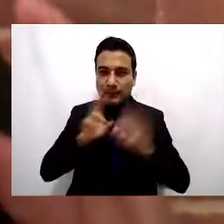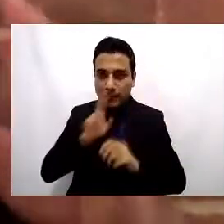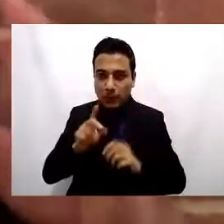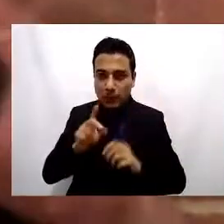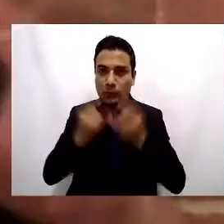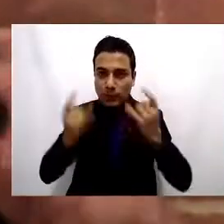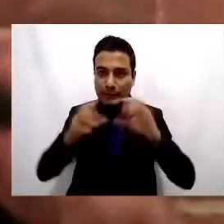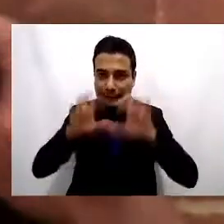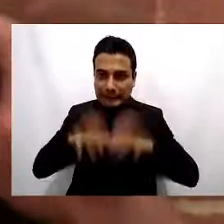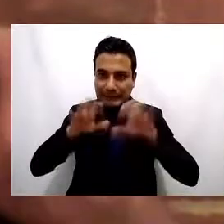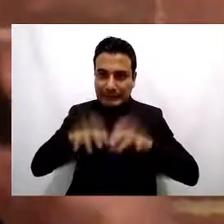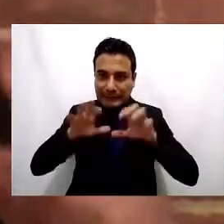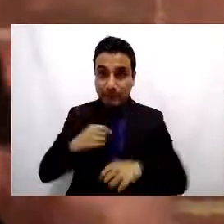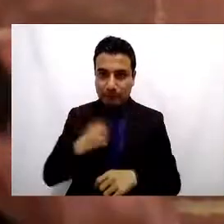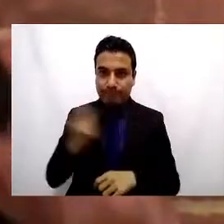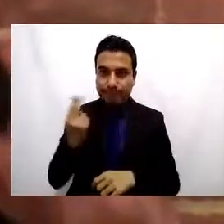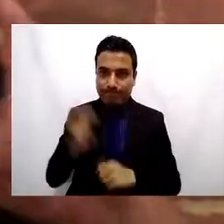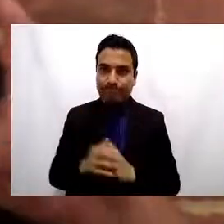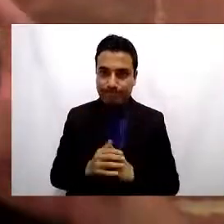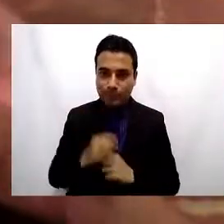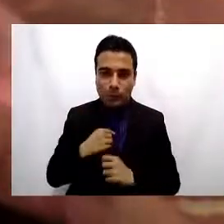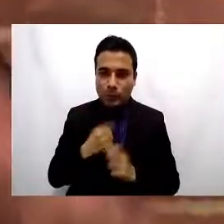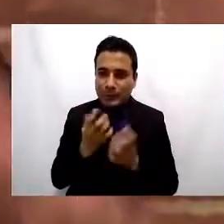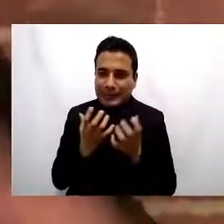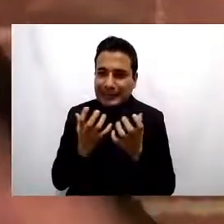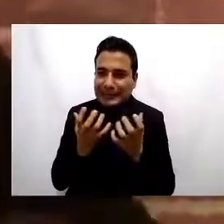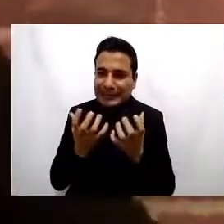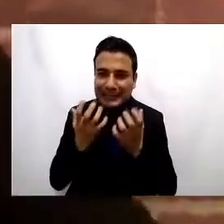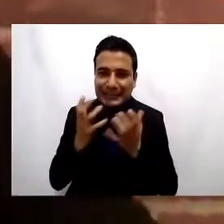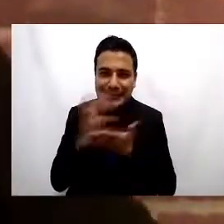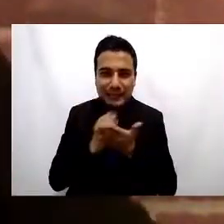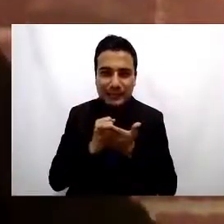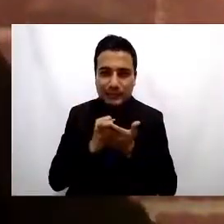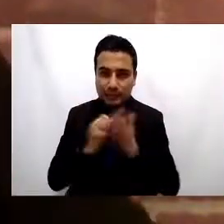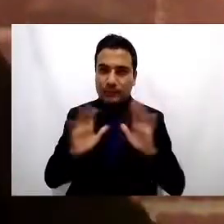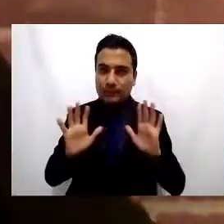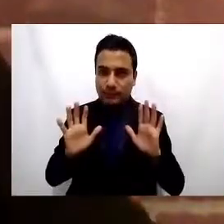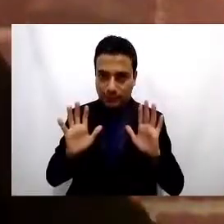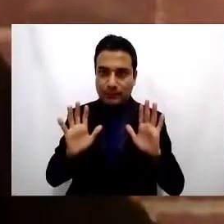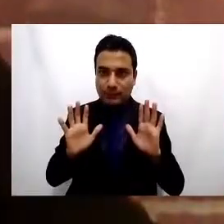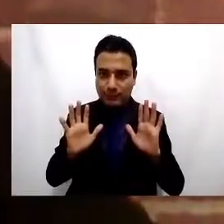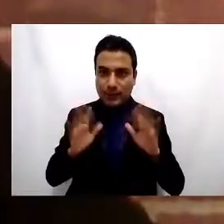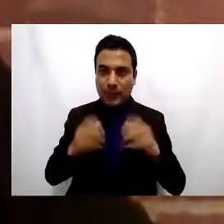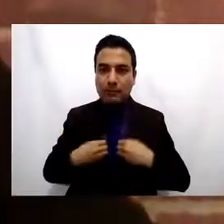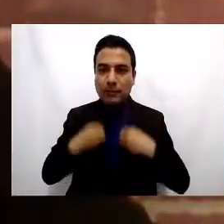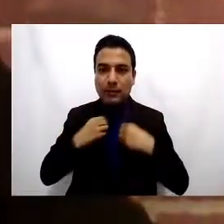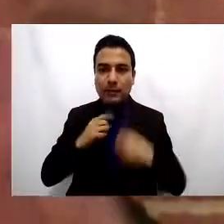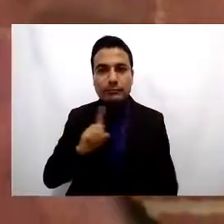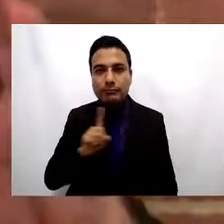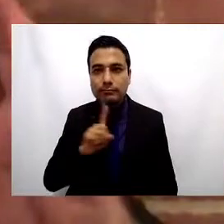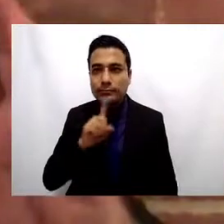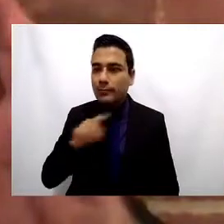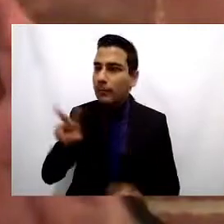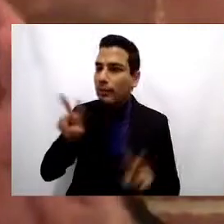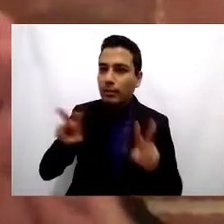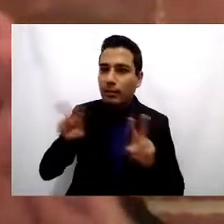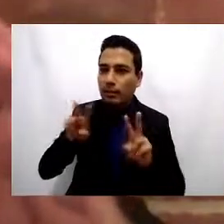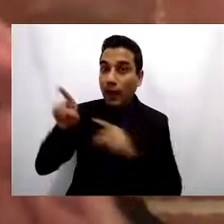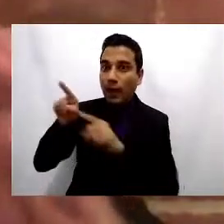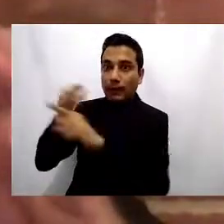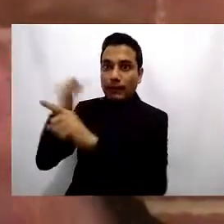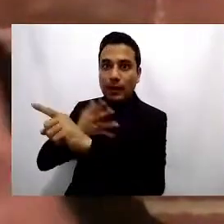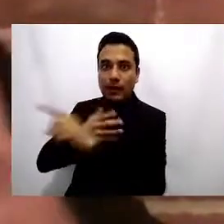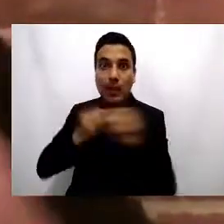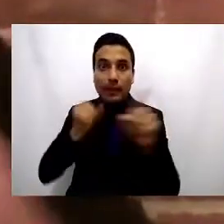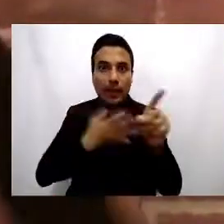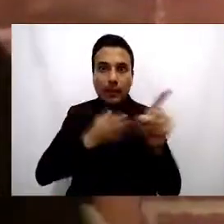Entonces esa necesidad y ese deseo hace que uno mire la vida con ojos pareidólicos. Y mirando la vida